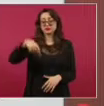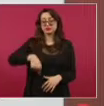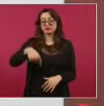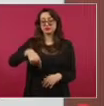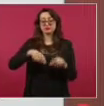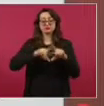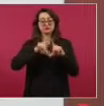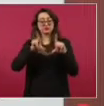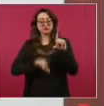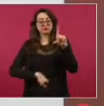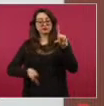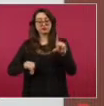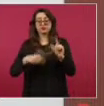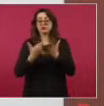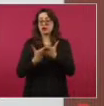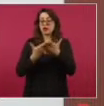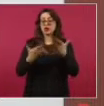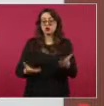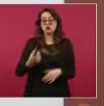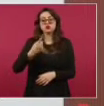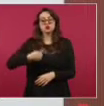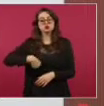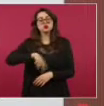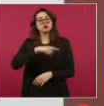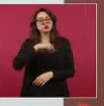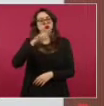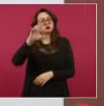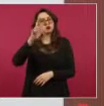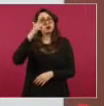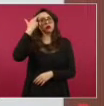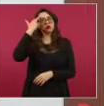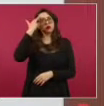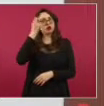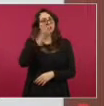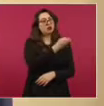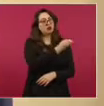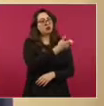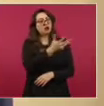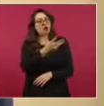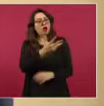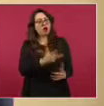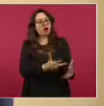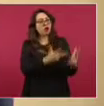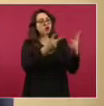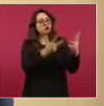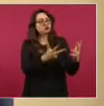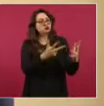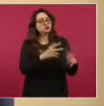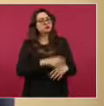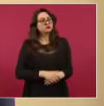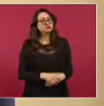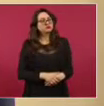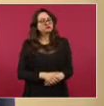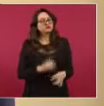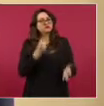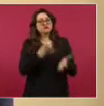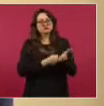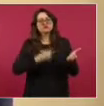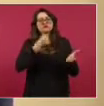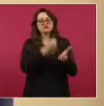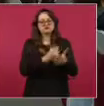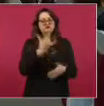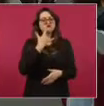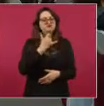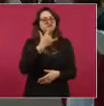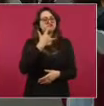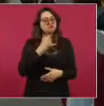hoy nuestra más sincera admiración y el respeto a quienes lucharon y entregaron hasta